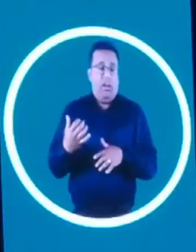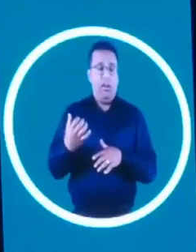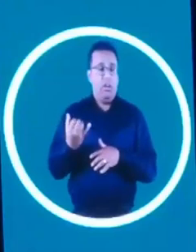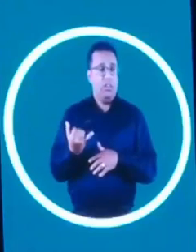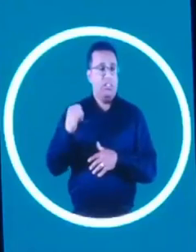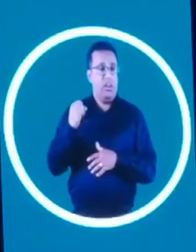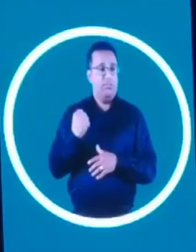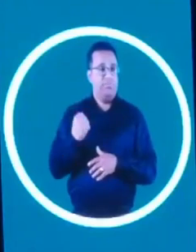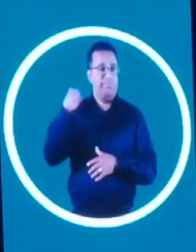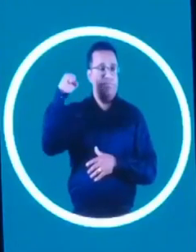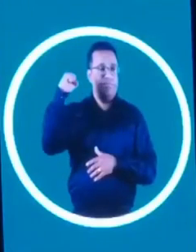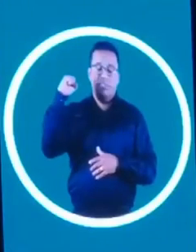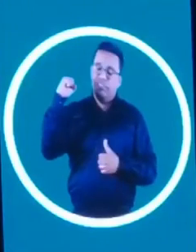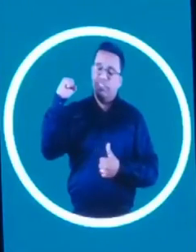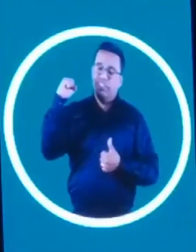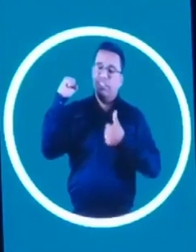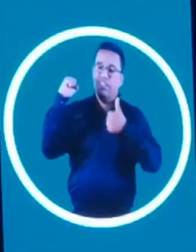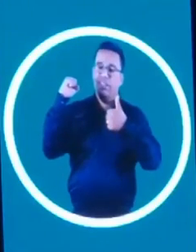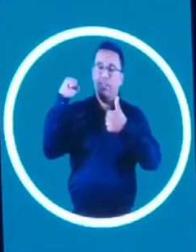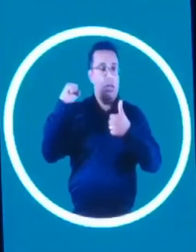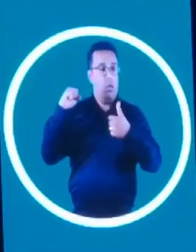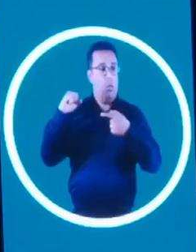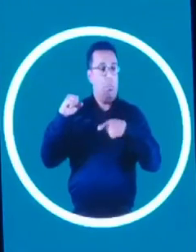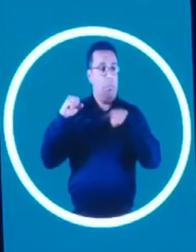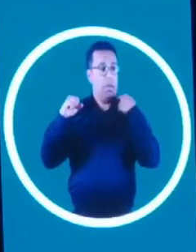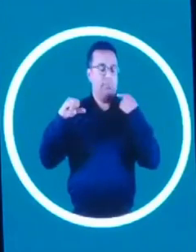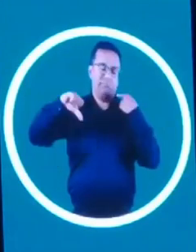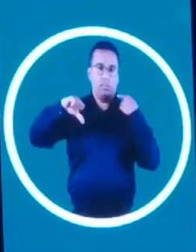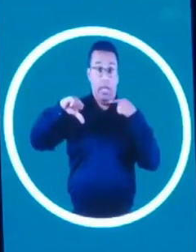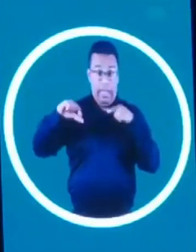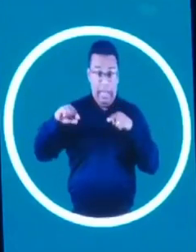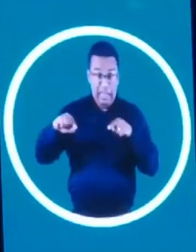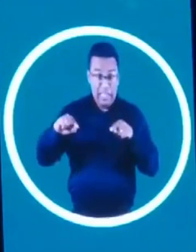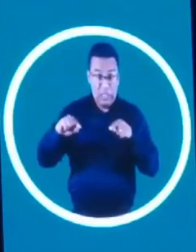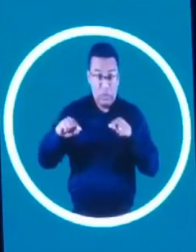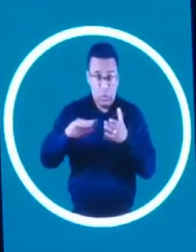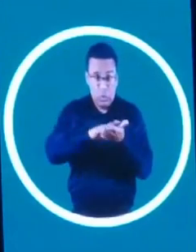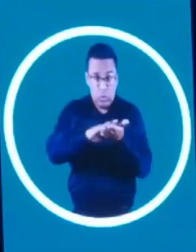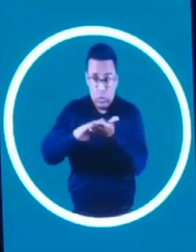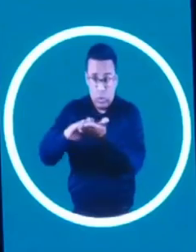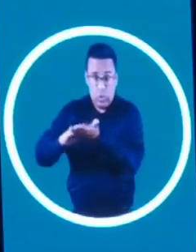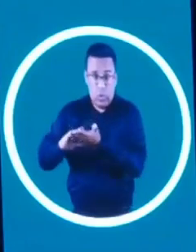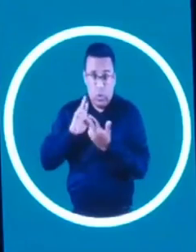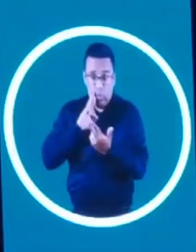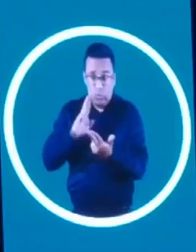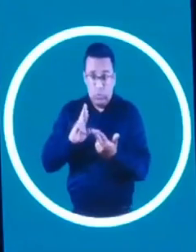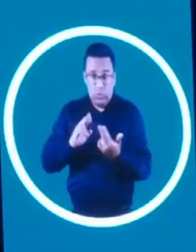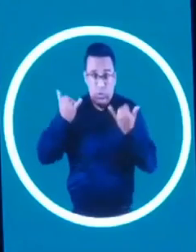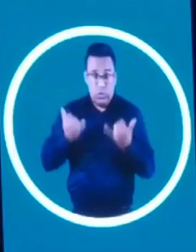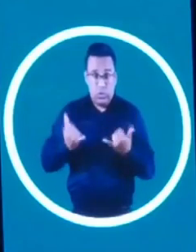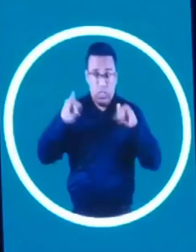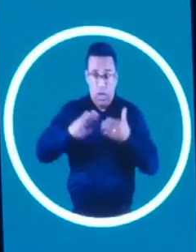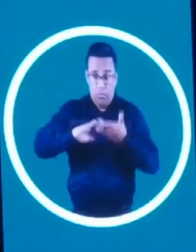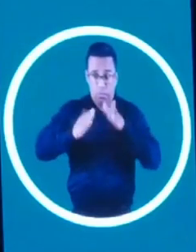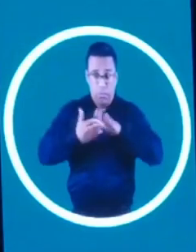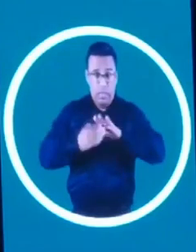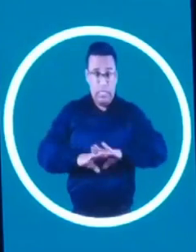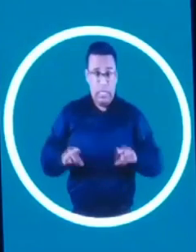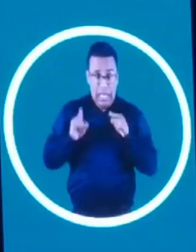una o ganar otra lo que nos va a permitir resolver estas situaciones como